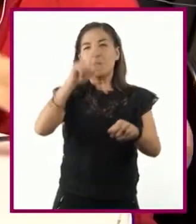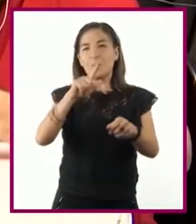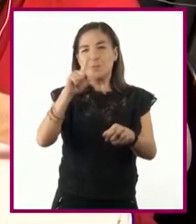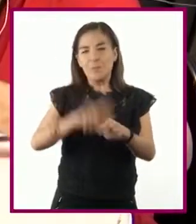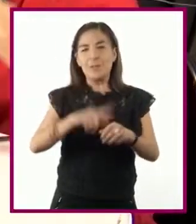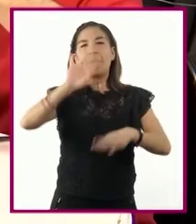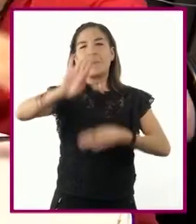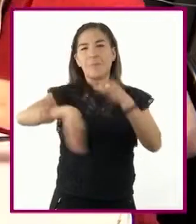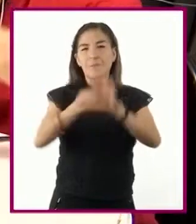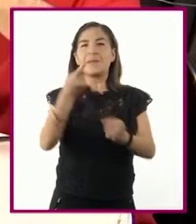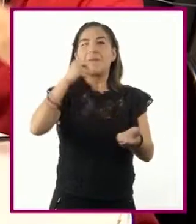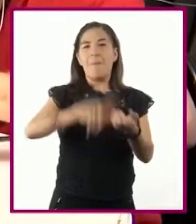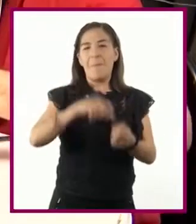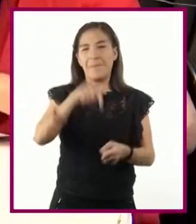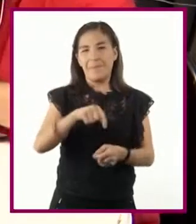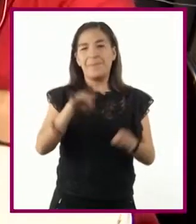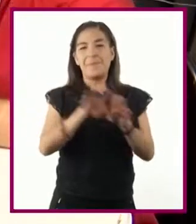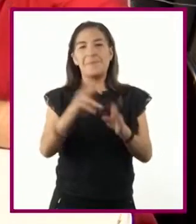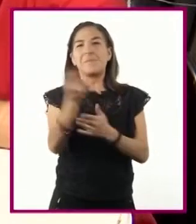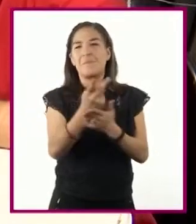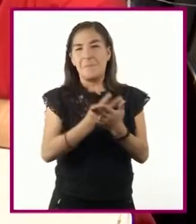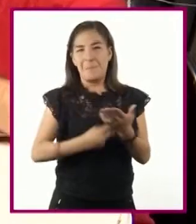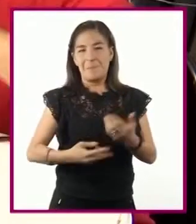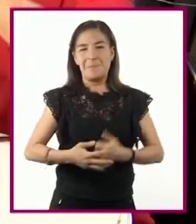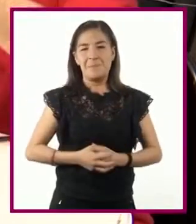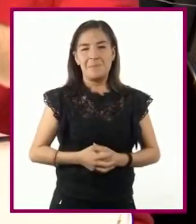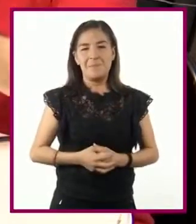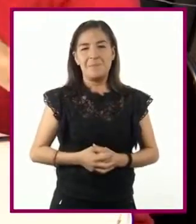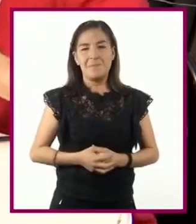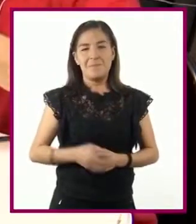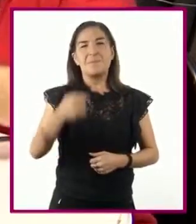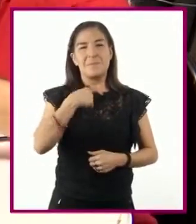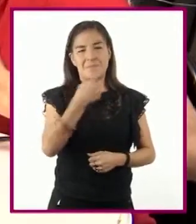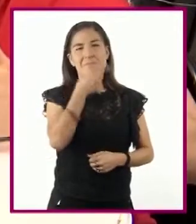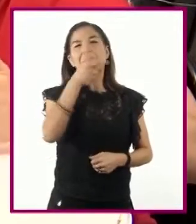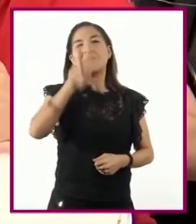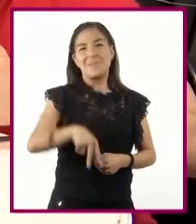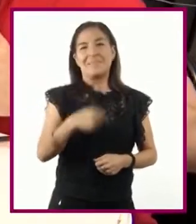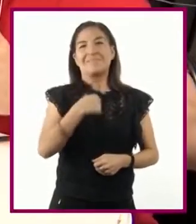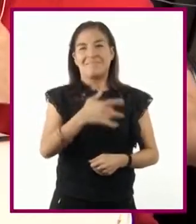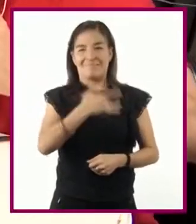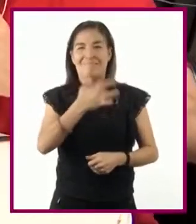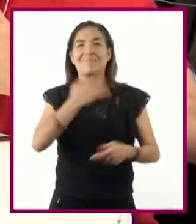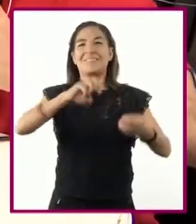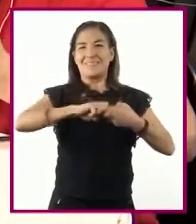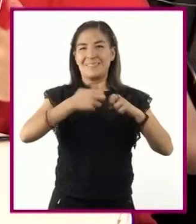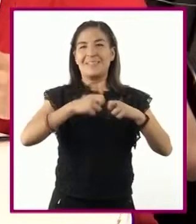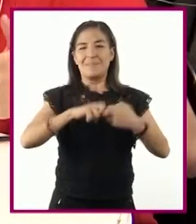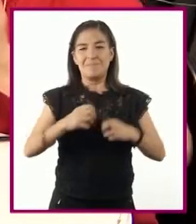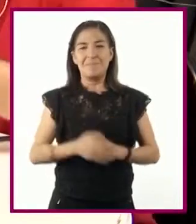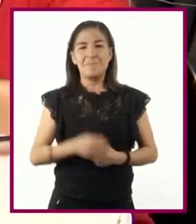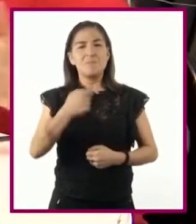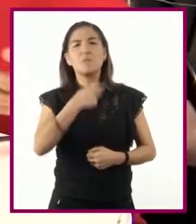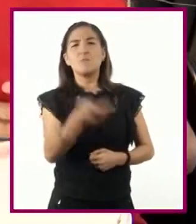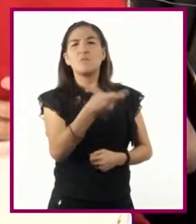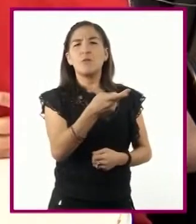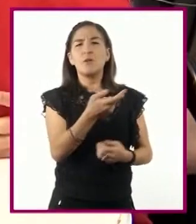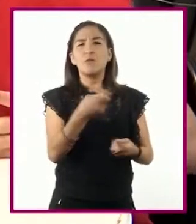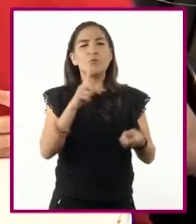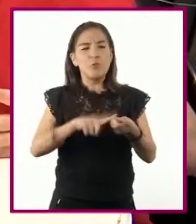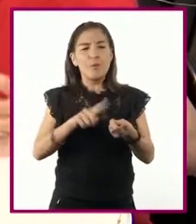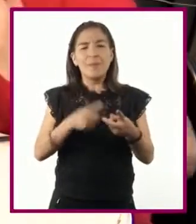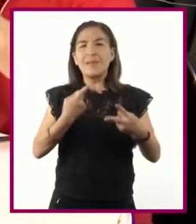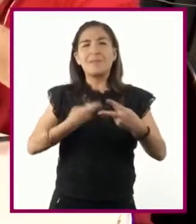uno de los espacios de este programa. Le voy a ser sincero, me sentí nervioso. La pregunta es, ¿por dónde